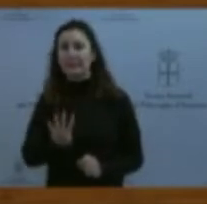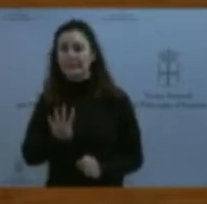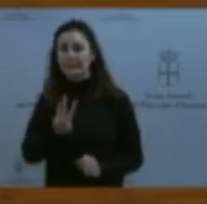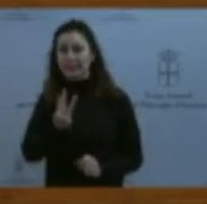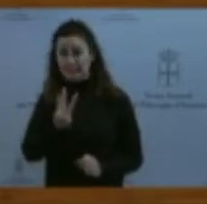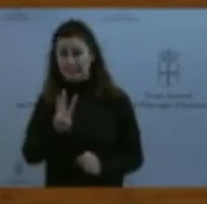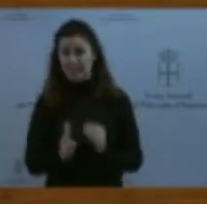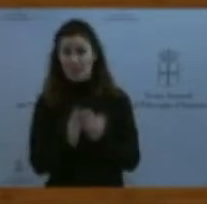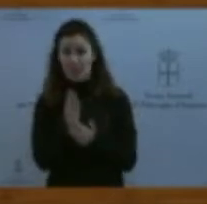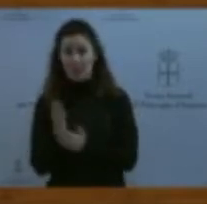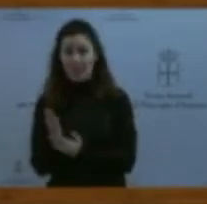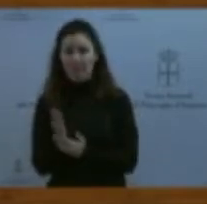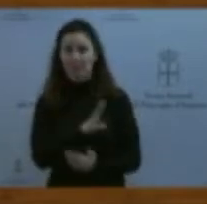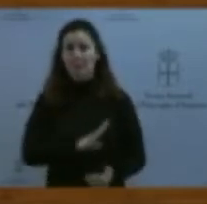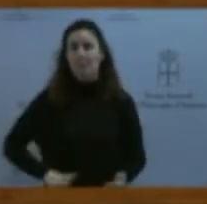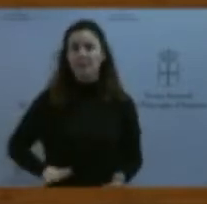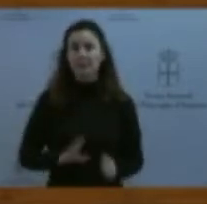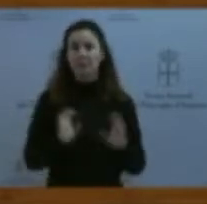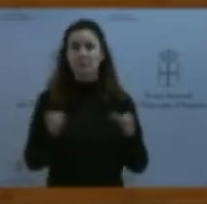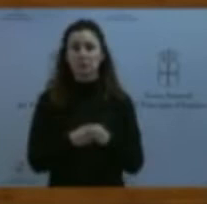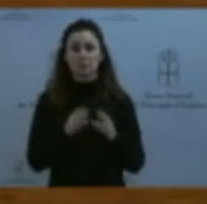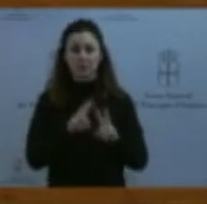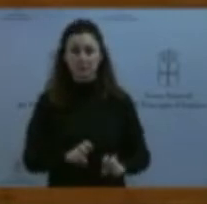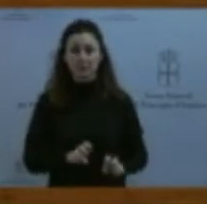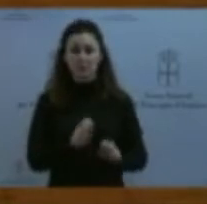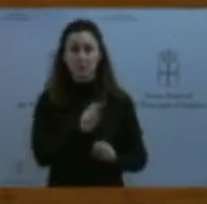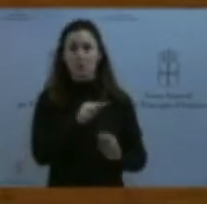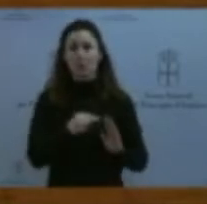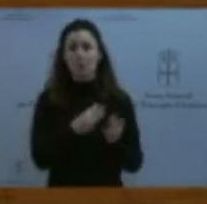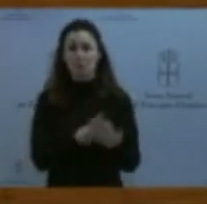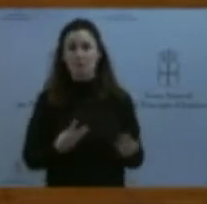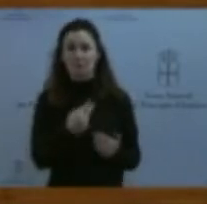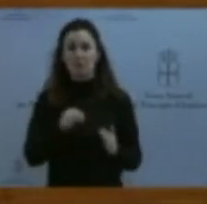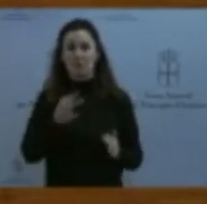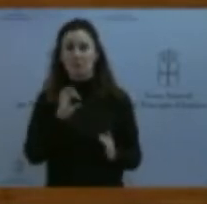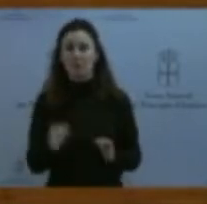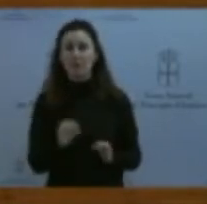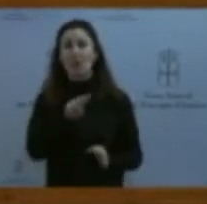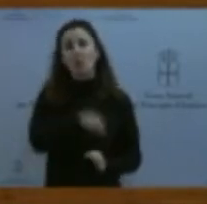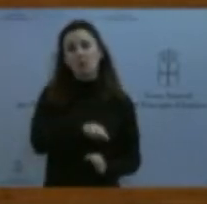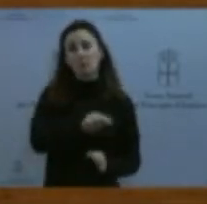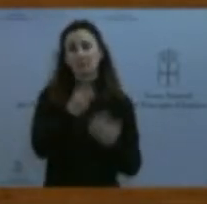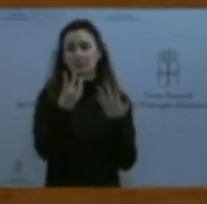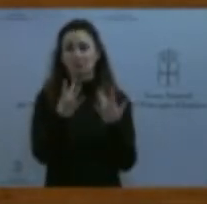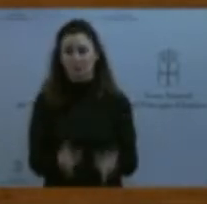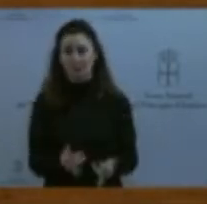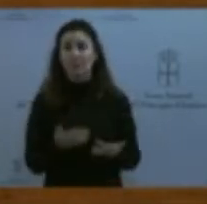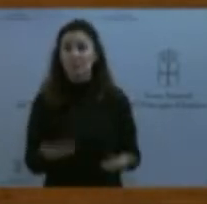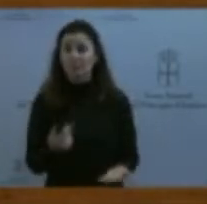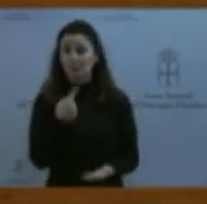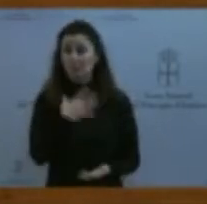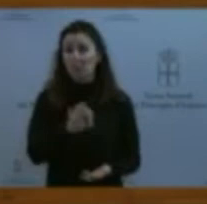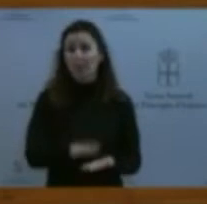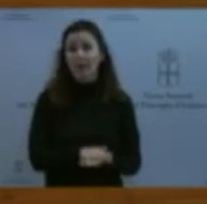2018-2020 fueron 2 meses y 8 días. De manera que podemos decir que los periodos de tramitación fueron prácticamente